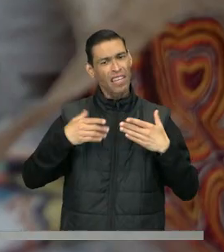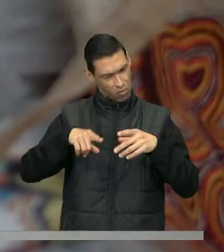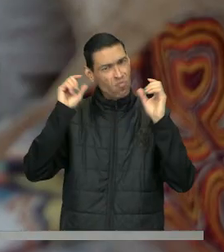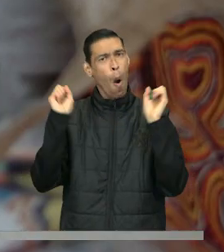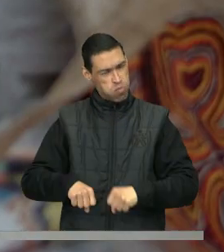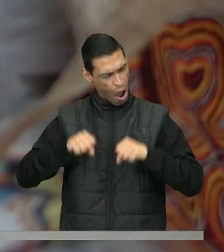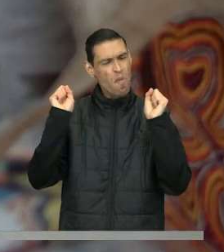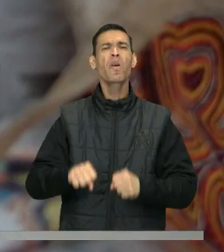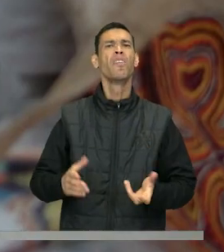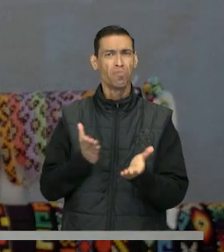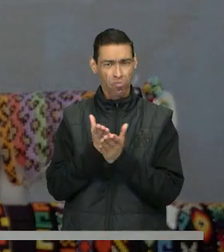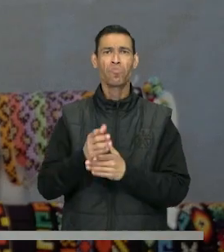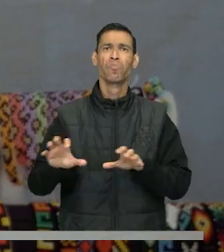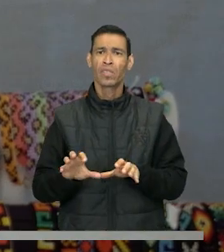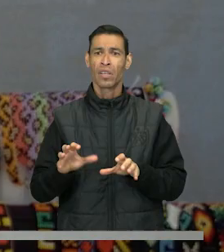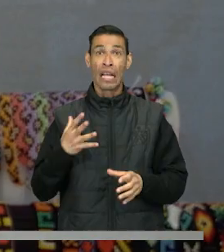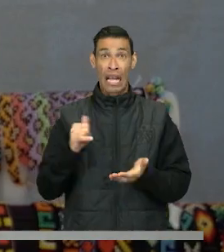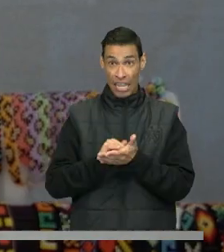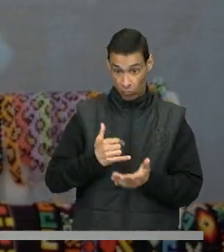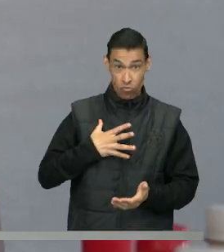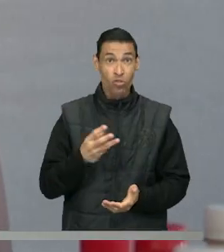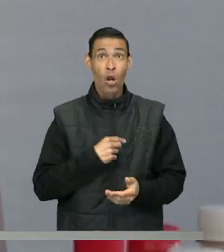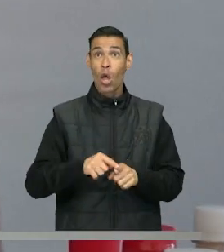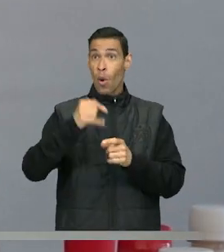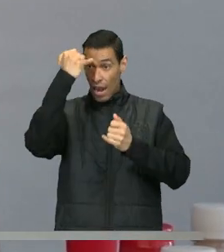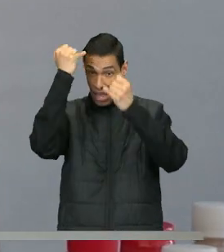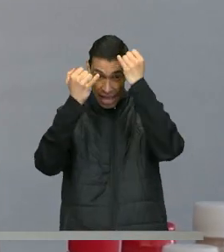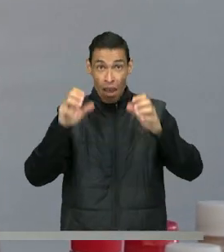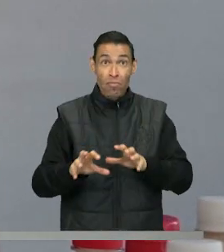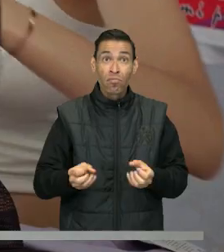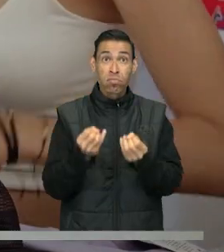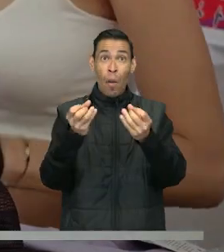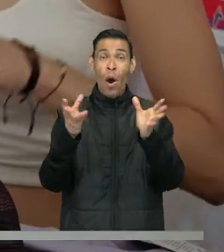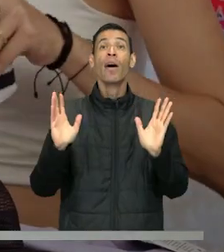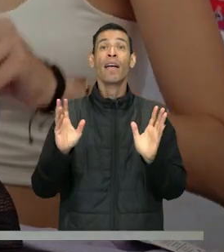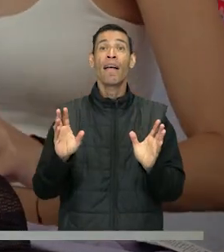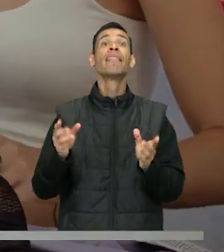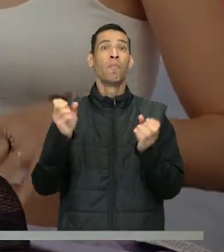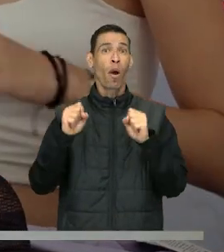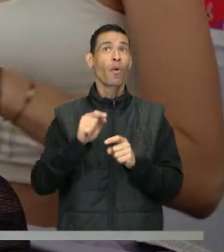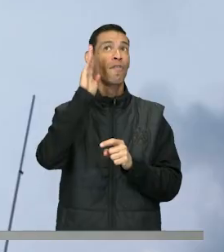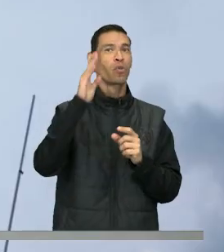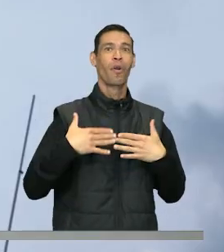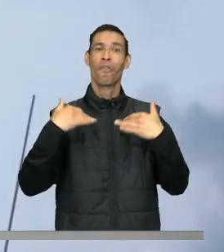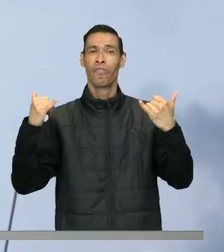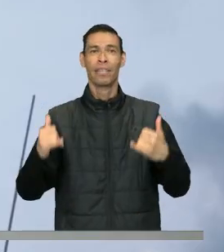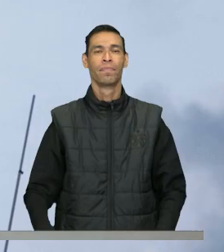cosas que nosotros creamos se pueden hacer y pueden llegar a un feliz final, digámoslo así.